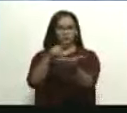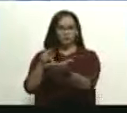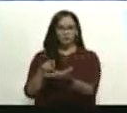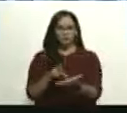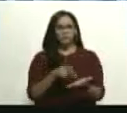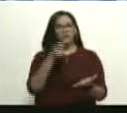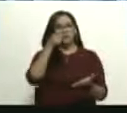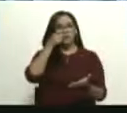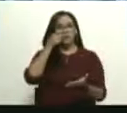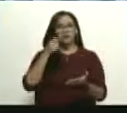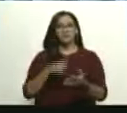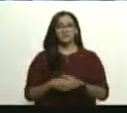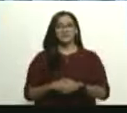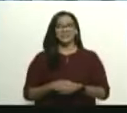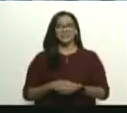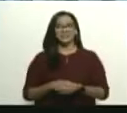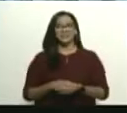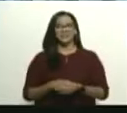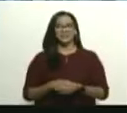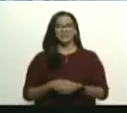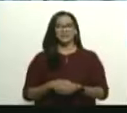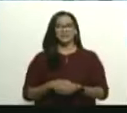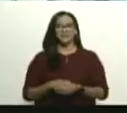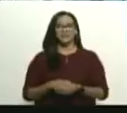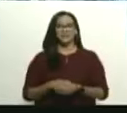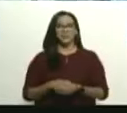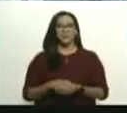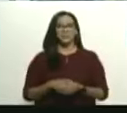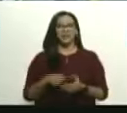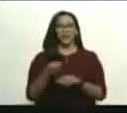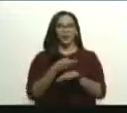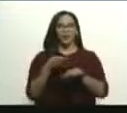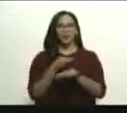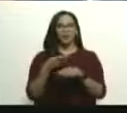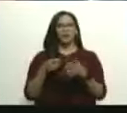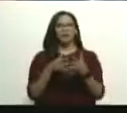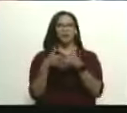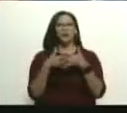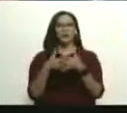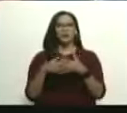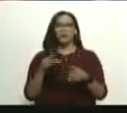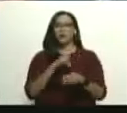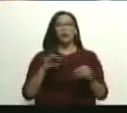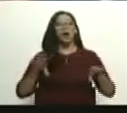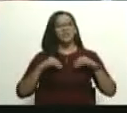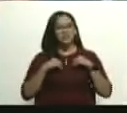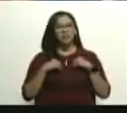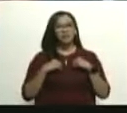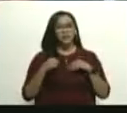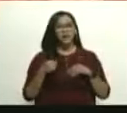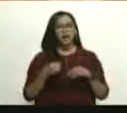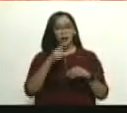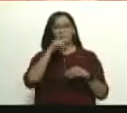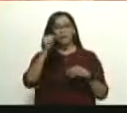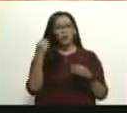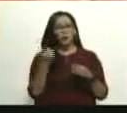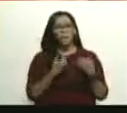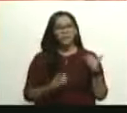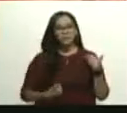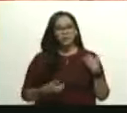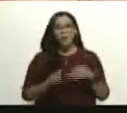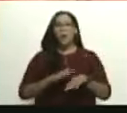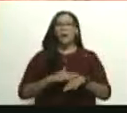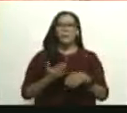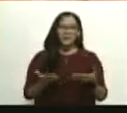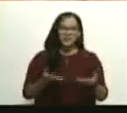seguridad. Ahora la pregunta que yo me hago, si el gobierno de Estados Unidos no reconoce a Nicolás Maduro como presidente, ¿por